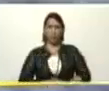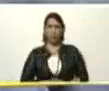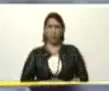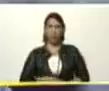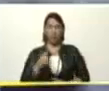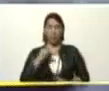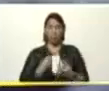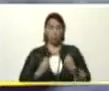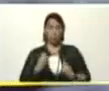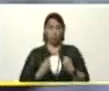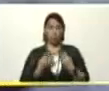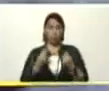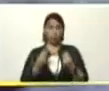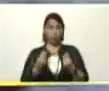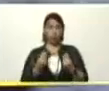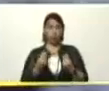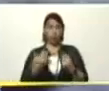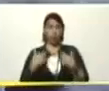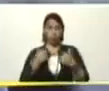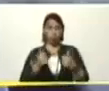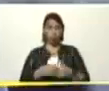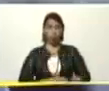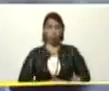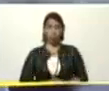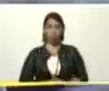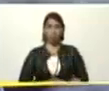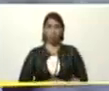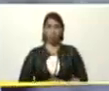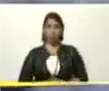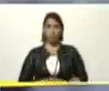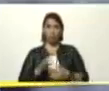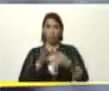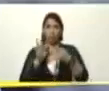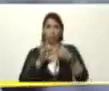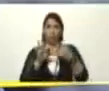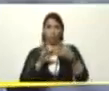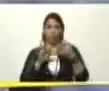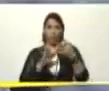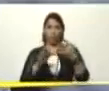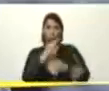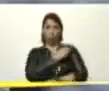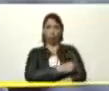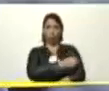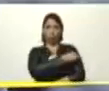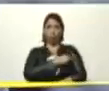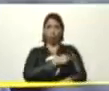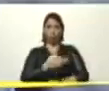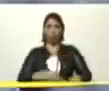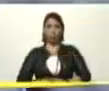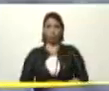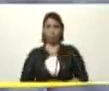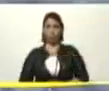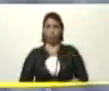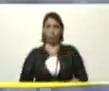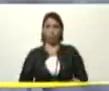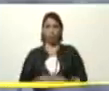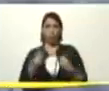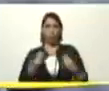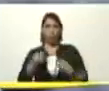Hay una preocupación muy grande en la salud, presidente. El funcionamiento de los hospitales. Como cuando una